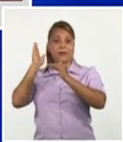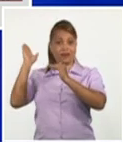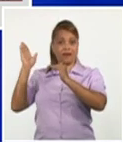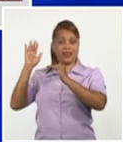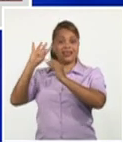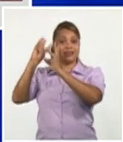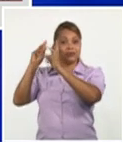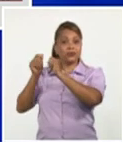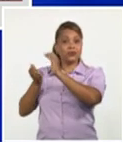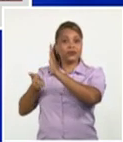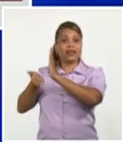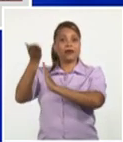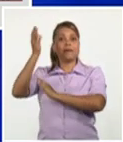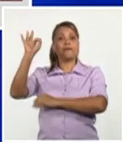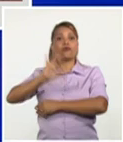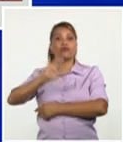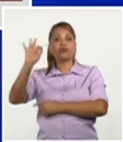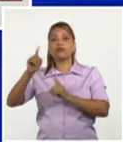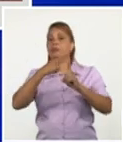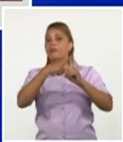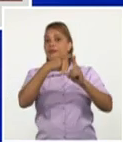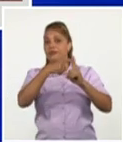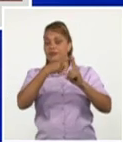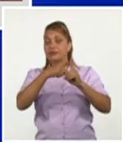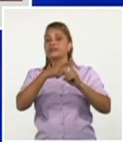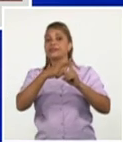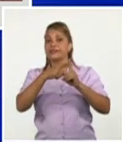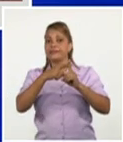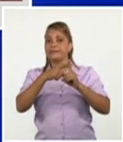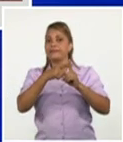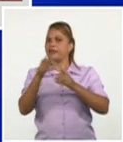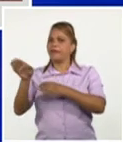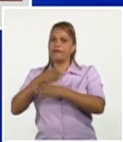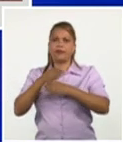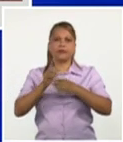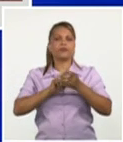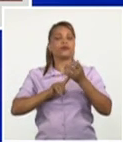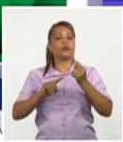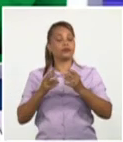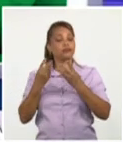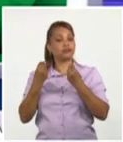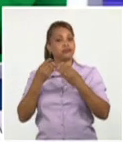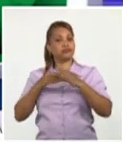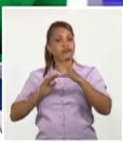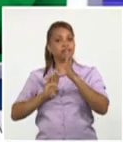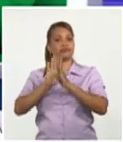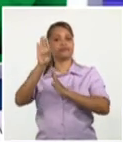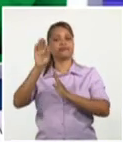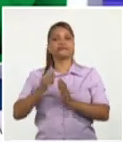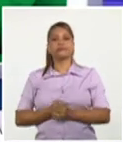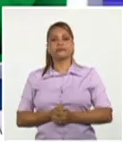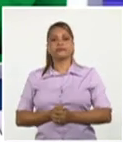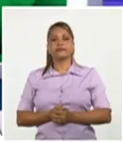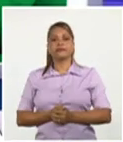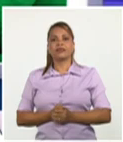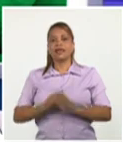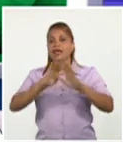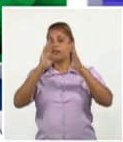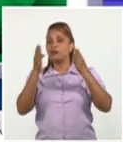el porciento de positividad en muchos territorios. Del total de casos,